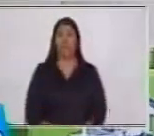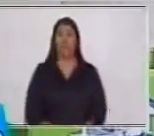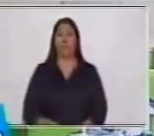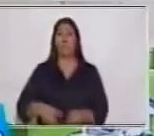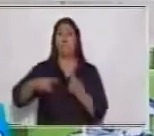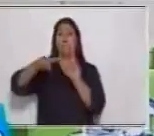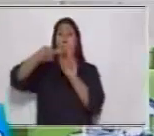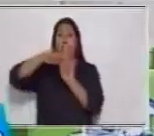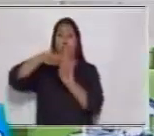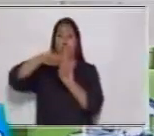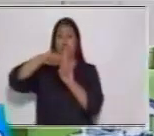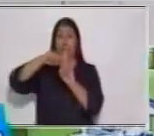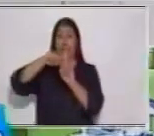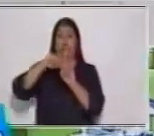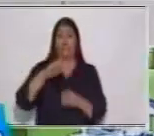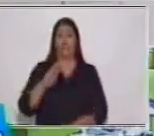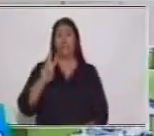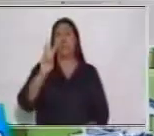más 3,